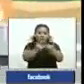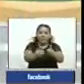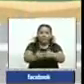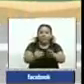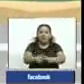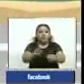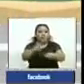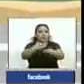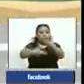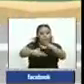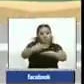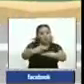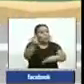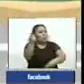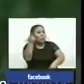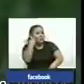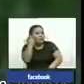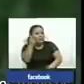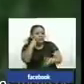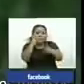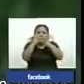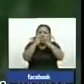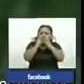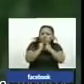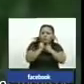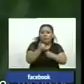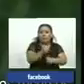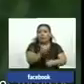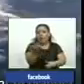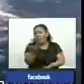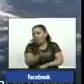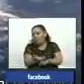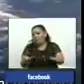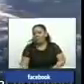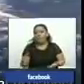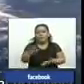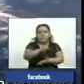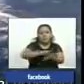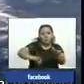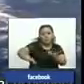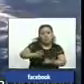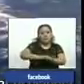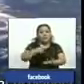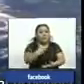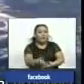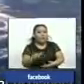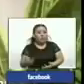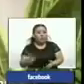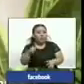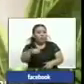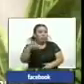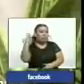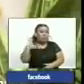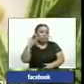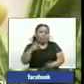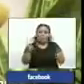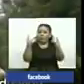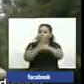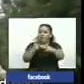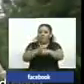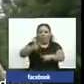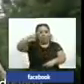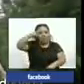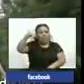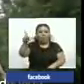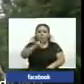el reciclaje, el cuido y la preservación de los recursos naturales, además de impulsar un cambio de hábitos y actitudes negativas